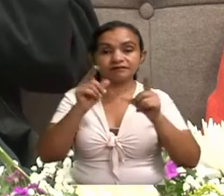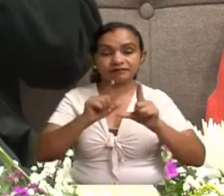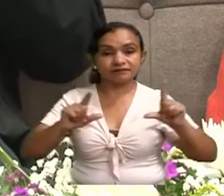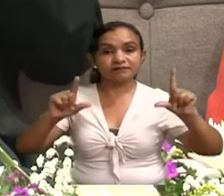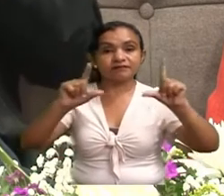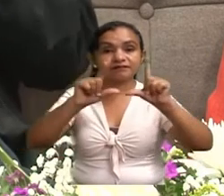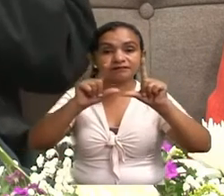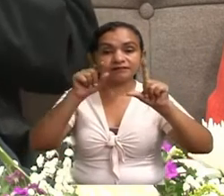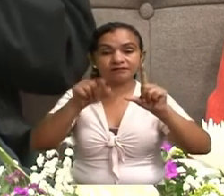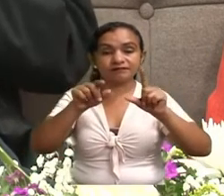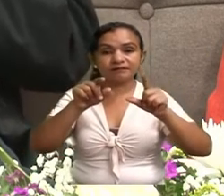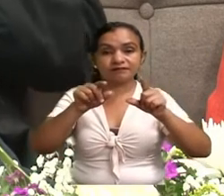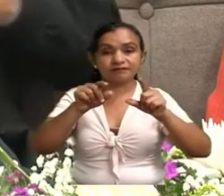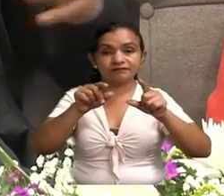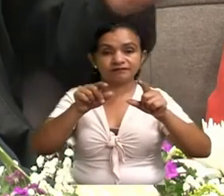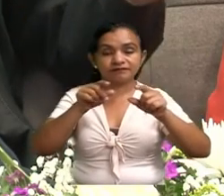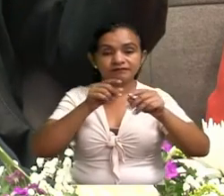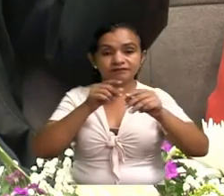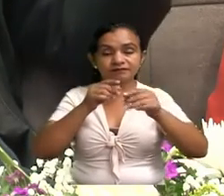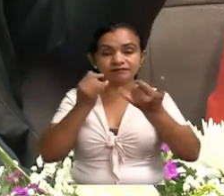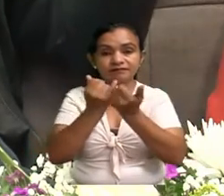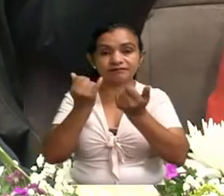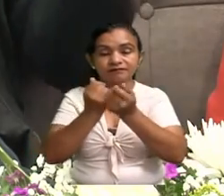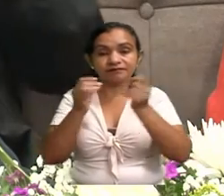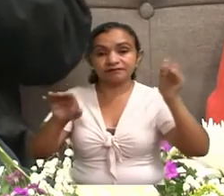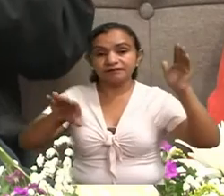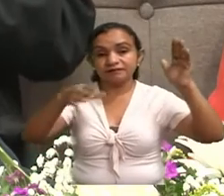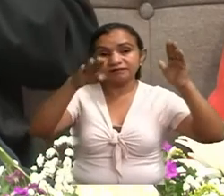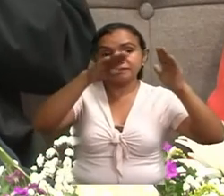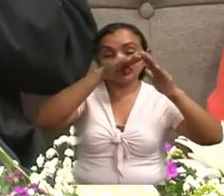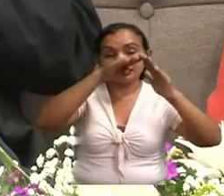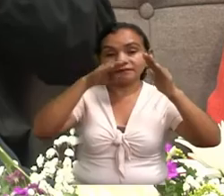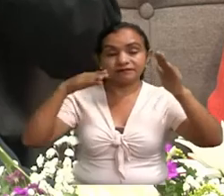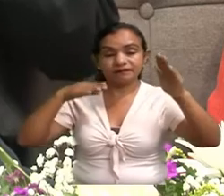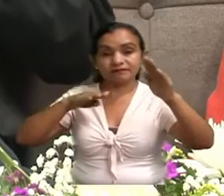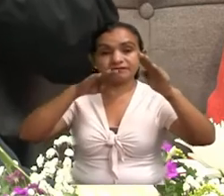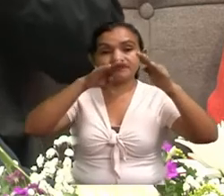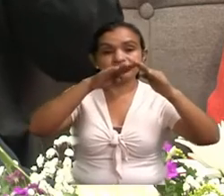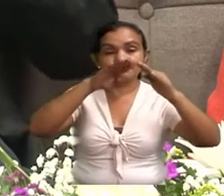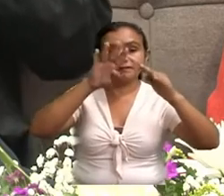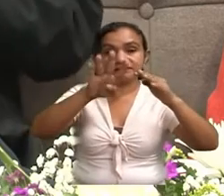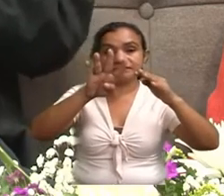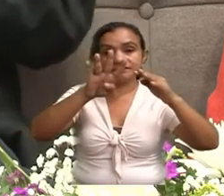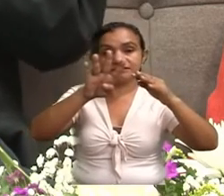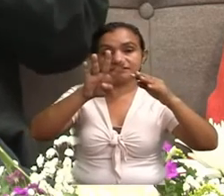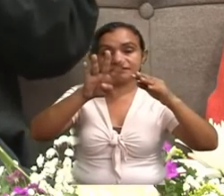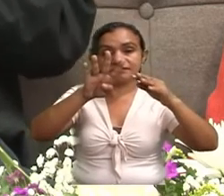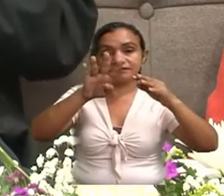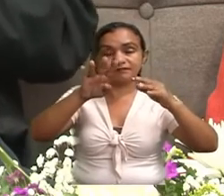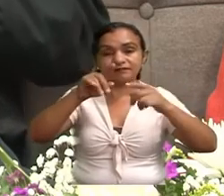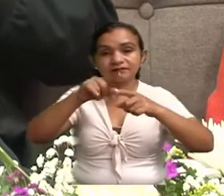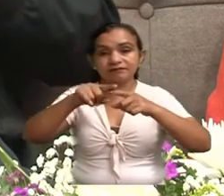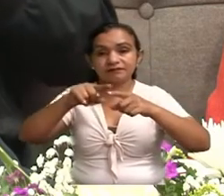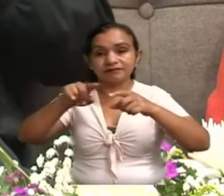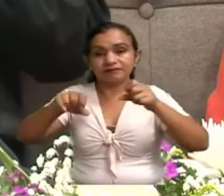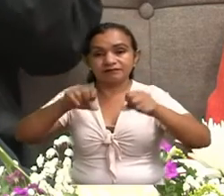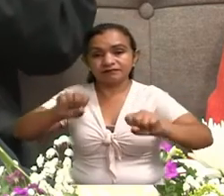Ahí es como un puerto de montaña, entonces ahí miramos nosotros que habían los 4x4 amarrados en los cercos, habían